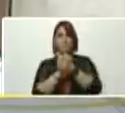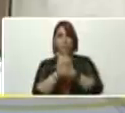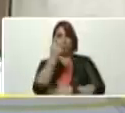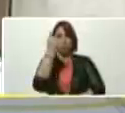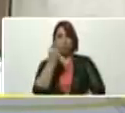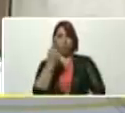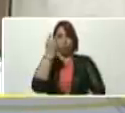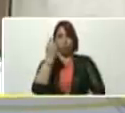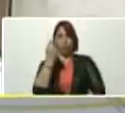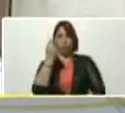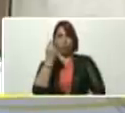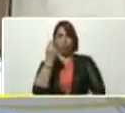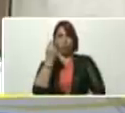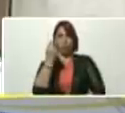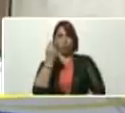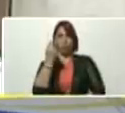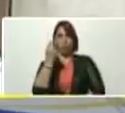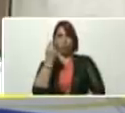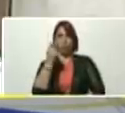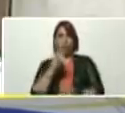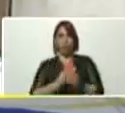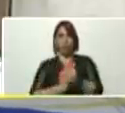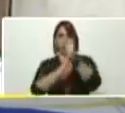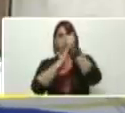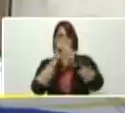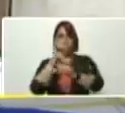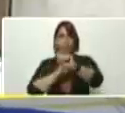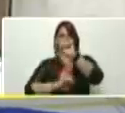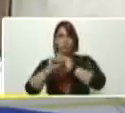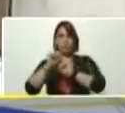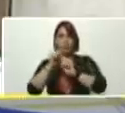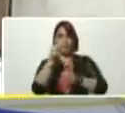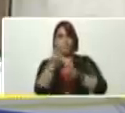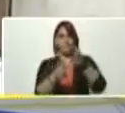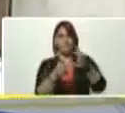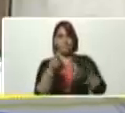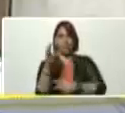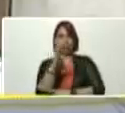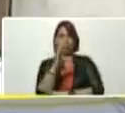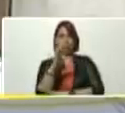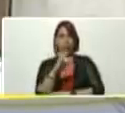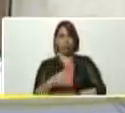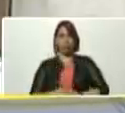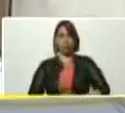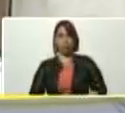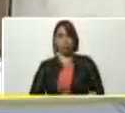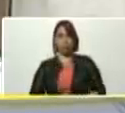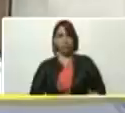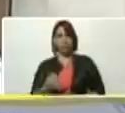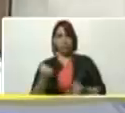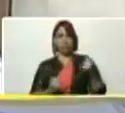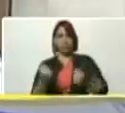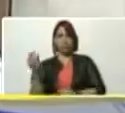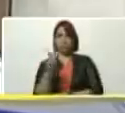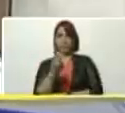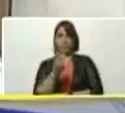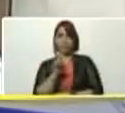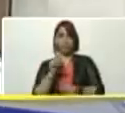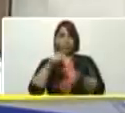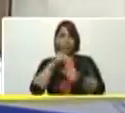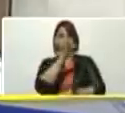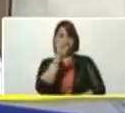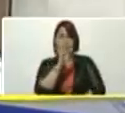diputado, líder sindical del Metro de Caracas, de los transportistas venezolanos, miembro de la